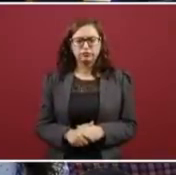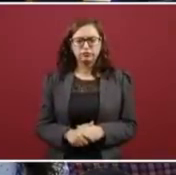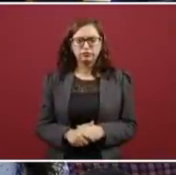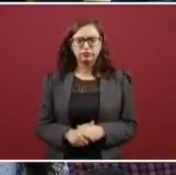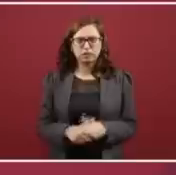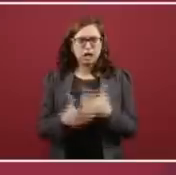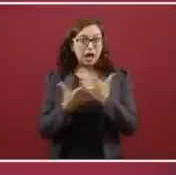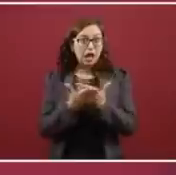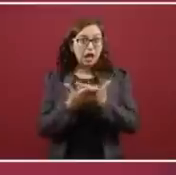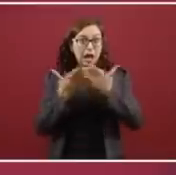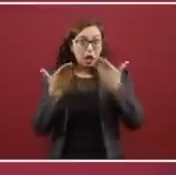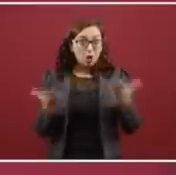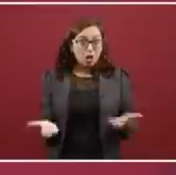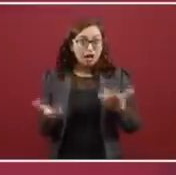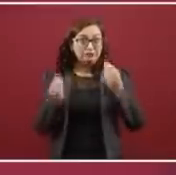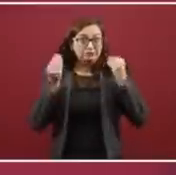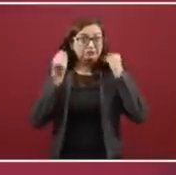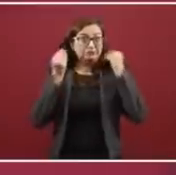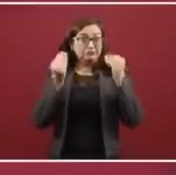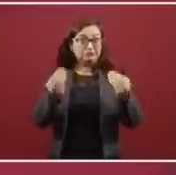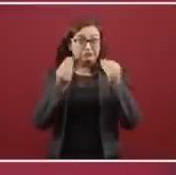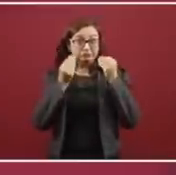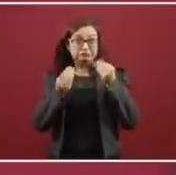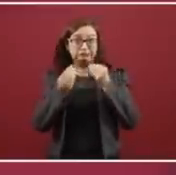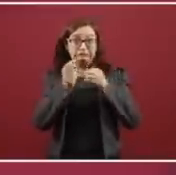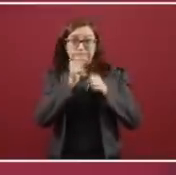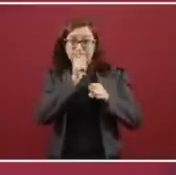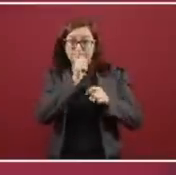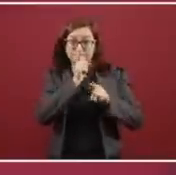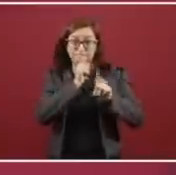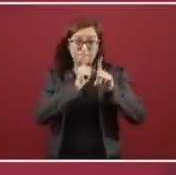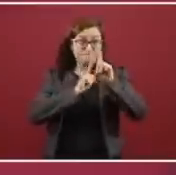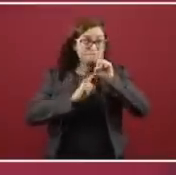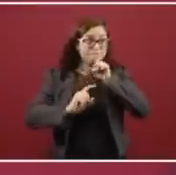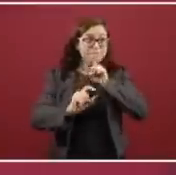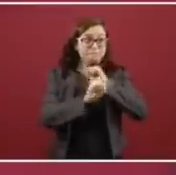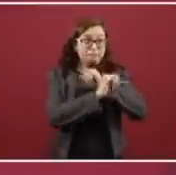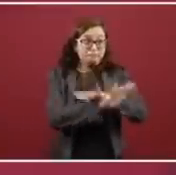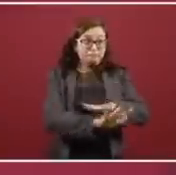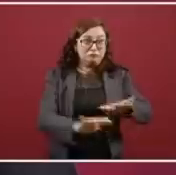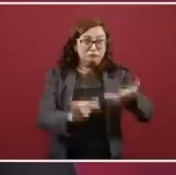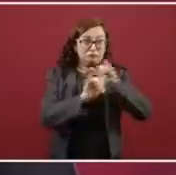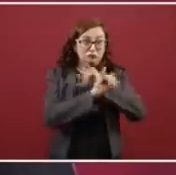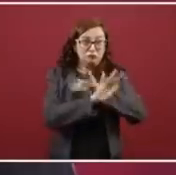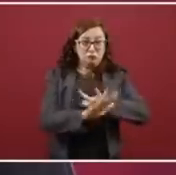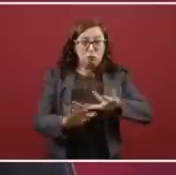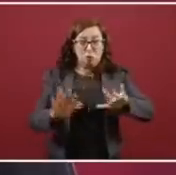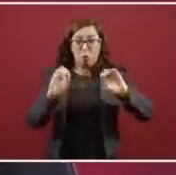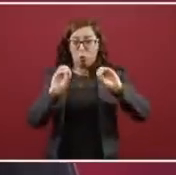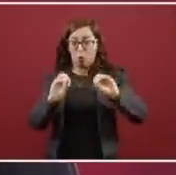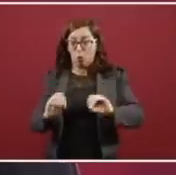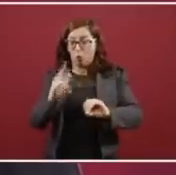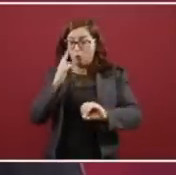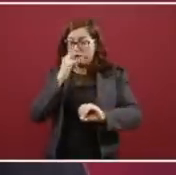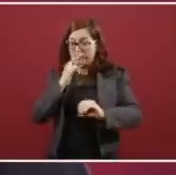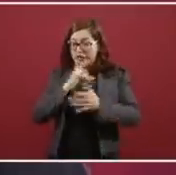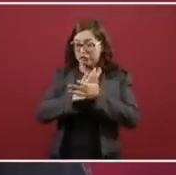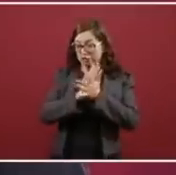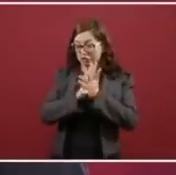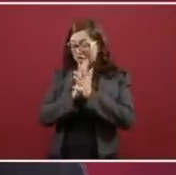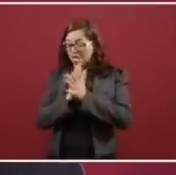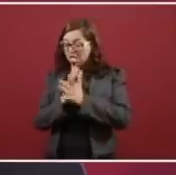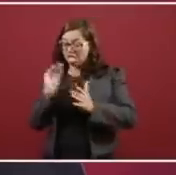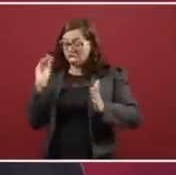mucha desinformación o se distorsionan las cosas tenemos que ser pacientes